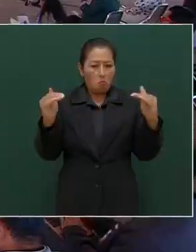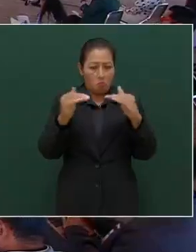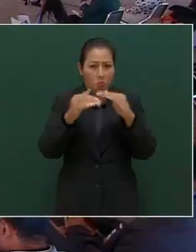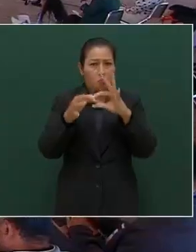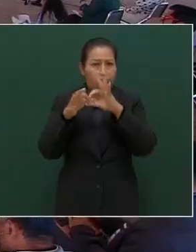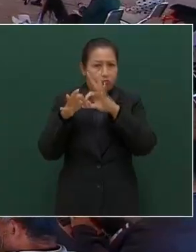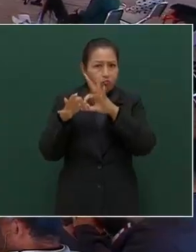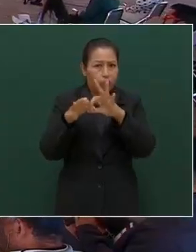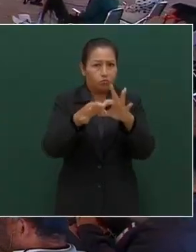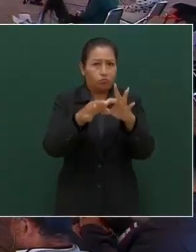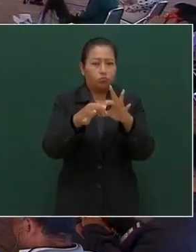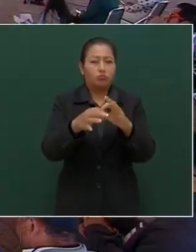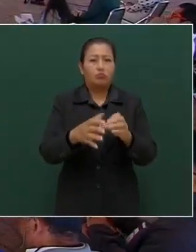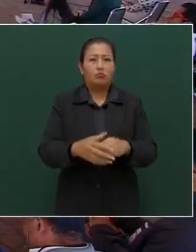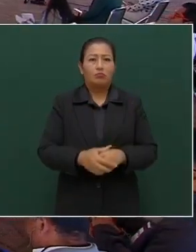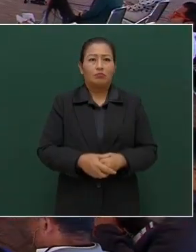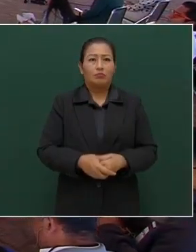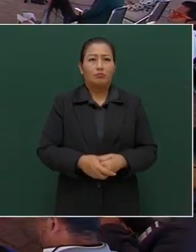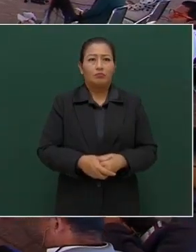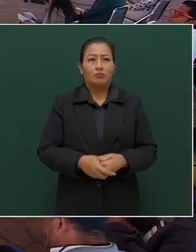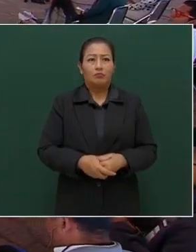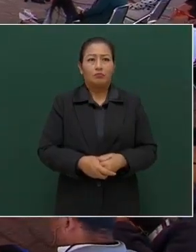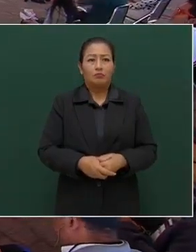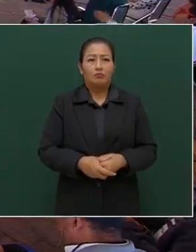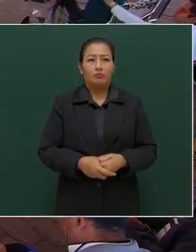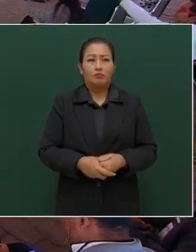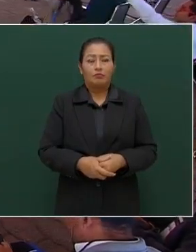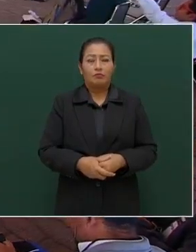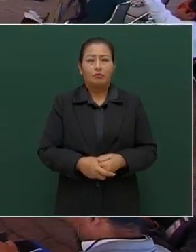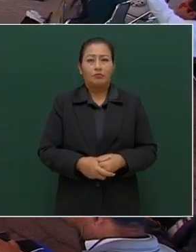la ciudad de Obregón.